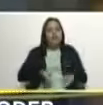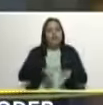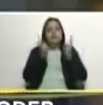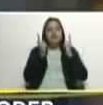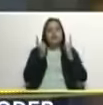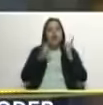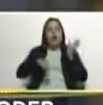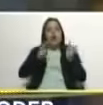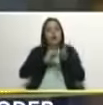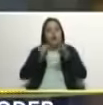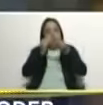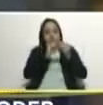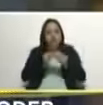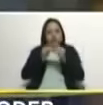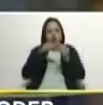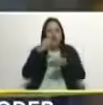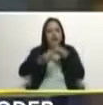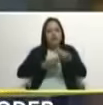a restablecer